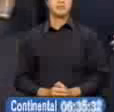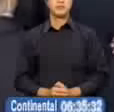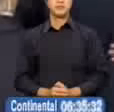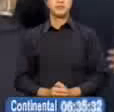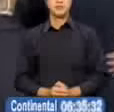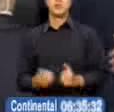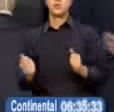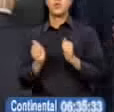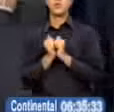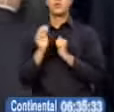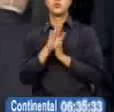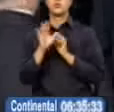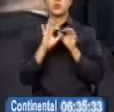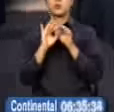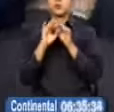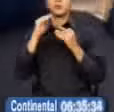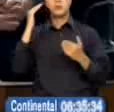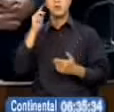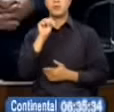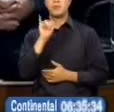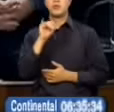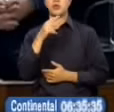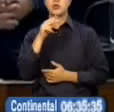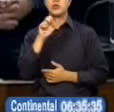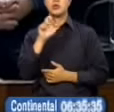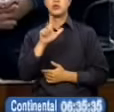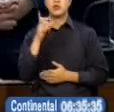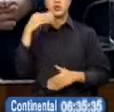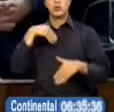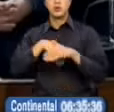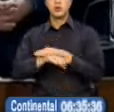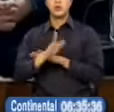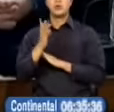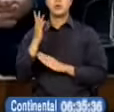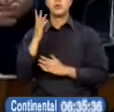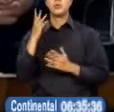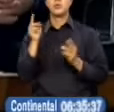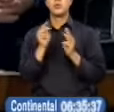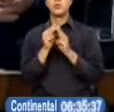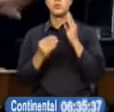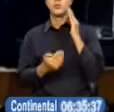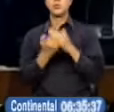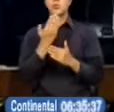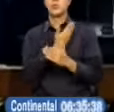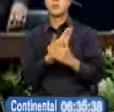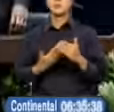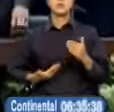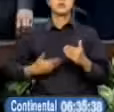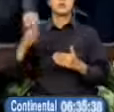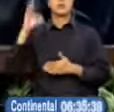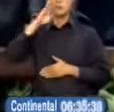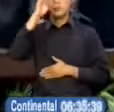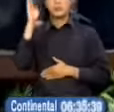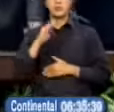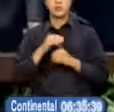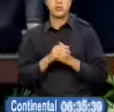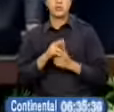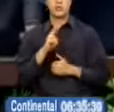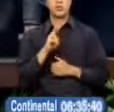acompañado de sus aliados políticos michel temer ingresó al senado donde tomó juramento como nuevo presidente de brasil roberto